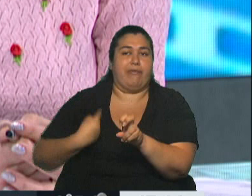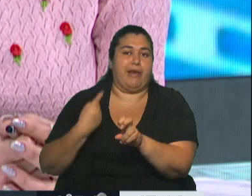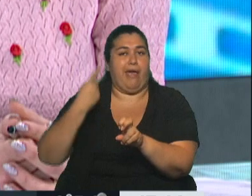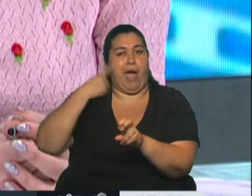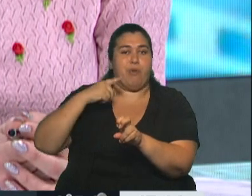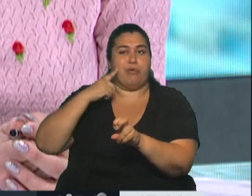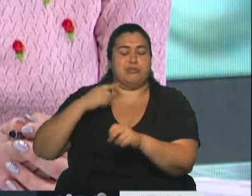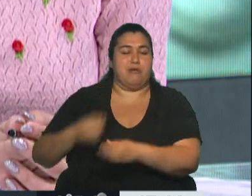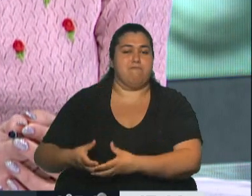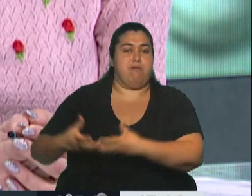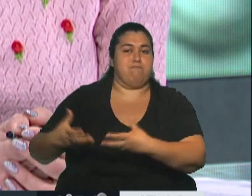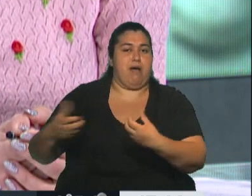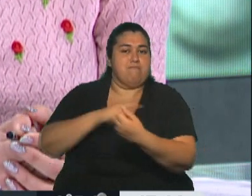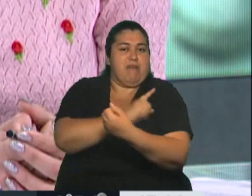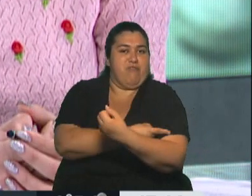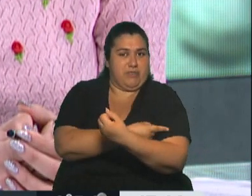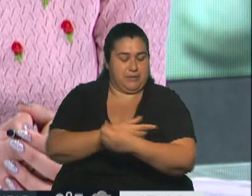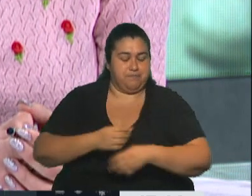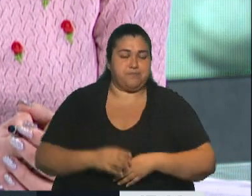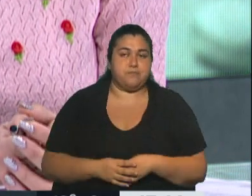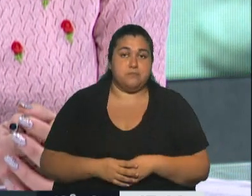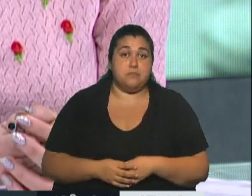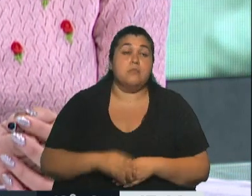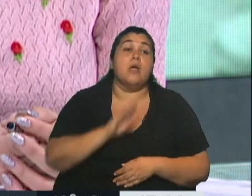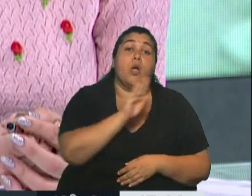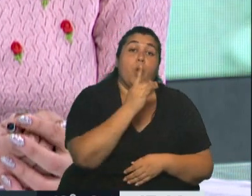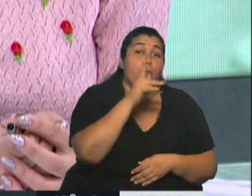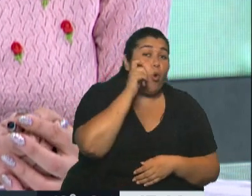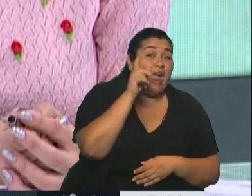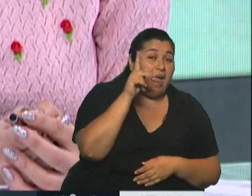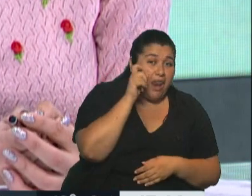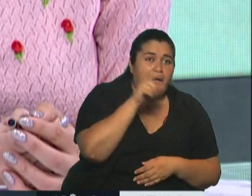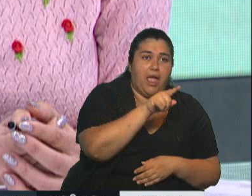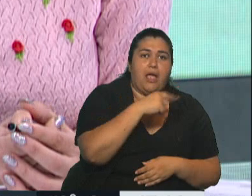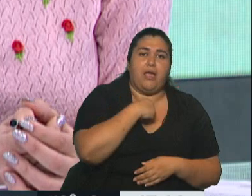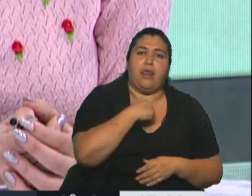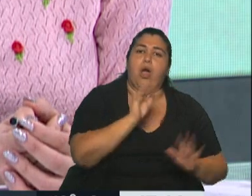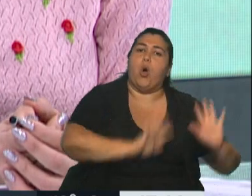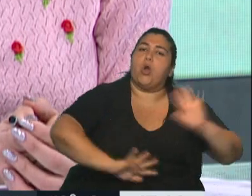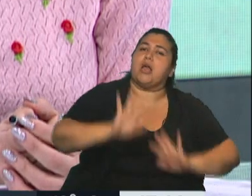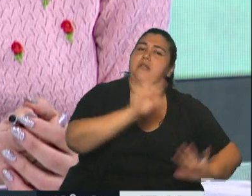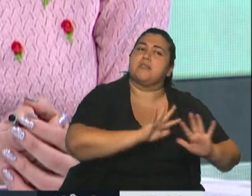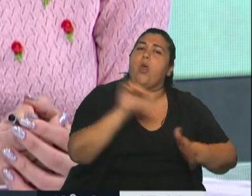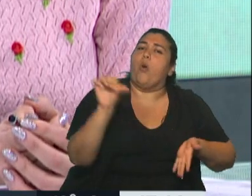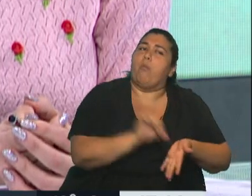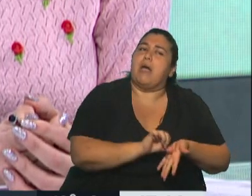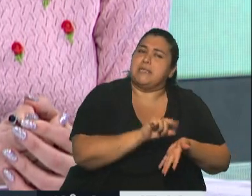muy importante, porque de alguna manera Bukele organizó u ordenó un país muy